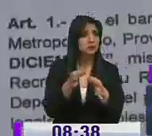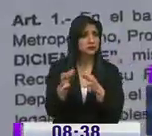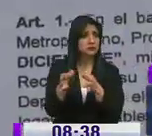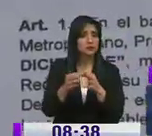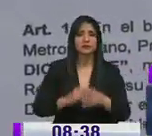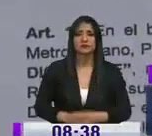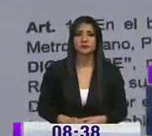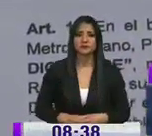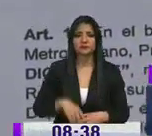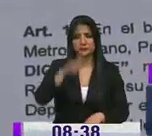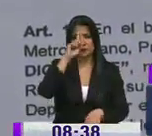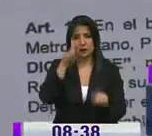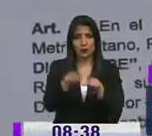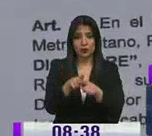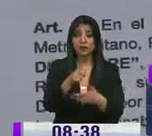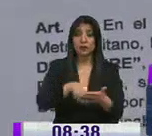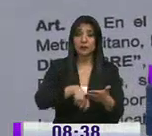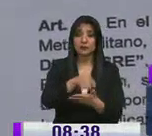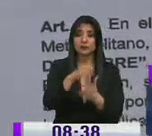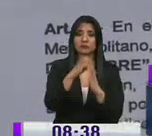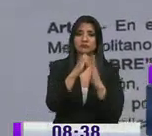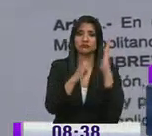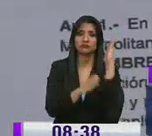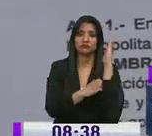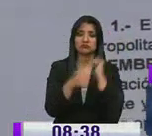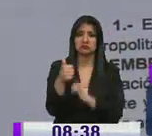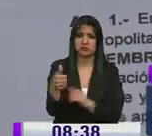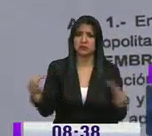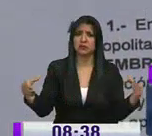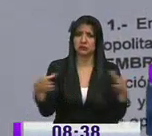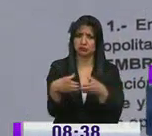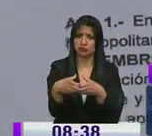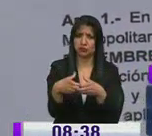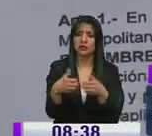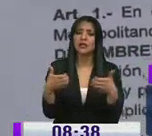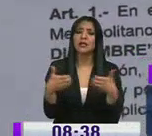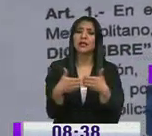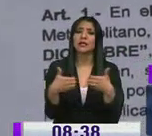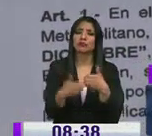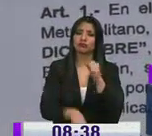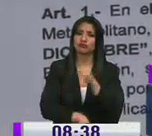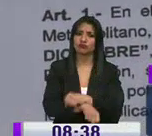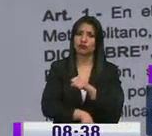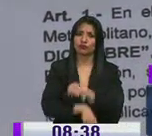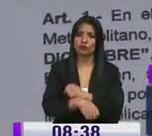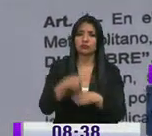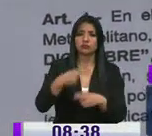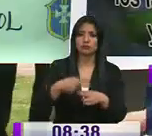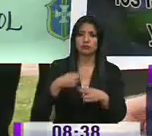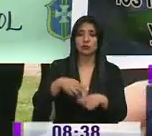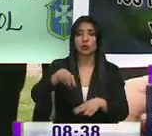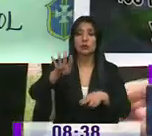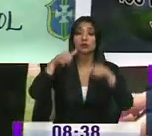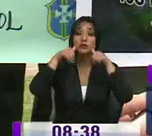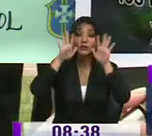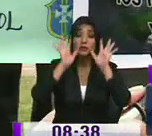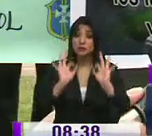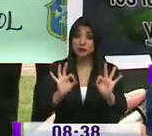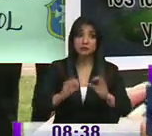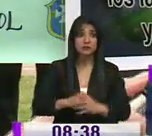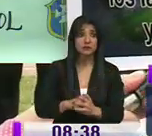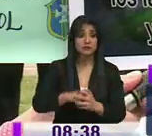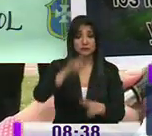aprobar el estatuto y otorgar personería jurídica a la liga deportiva barrial 4 de diciembre tendremos ya nuestro acuerdo